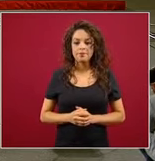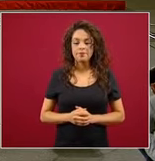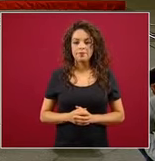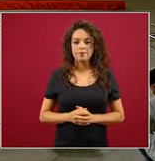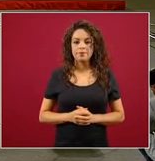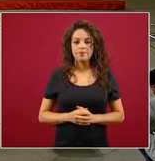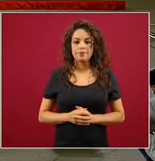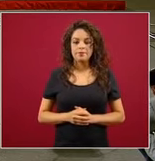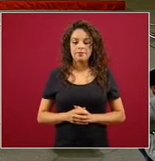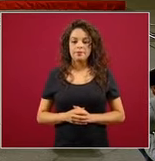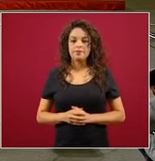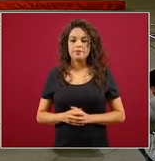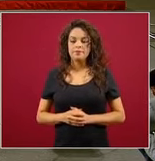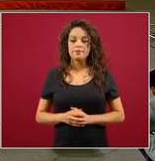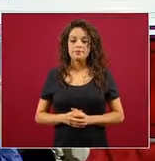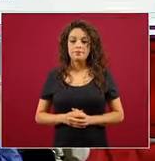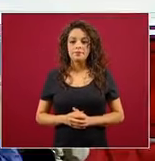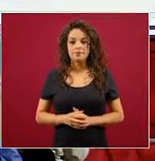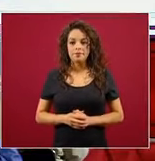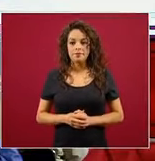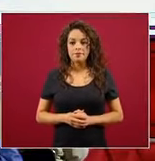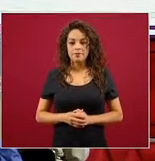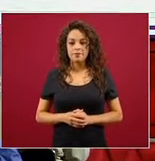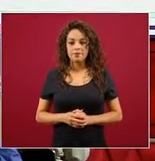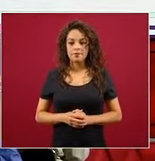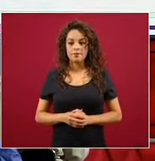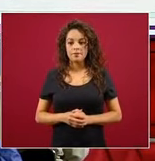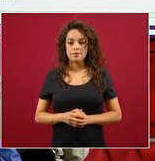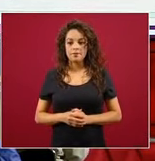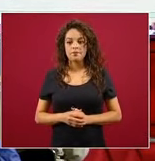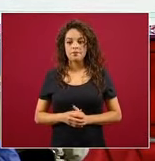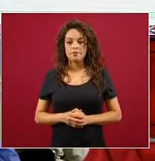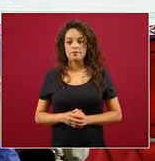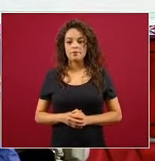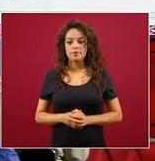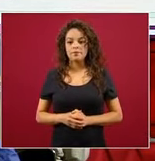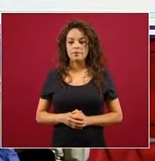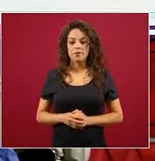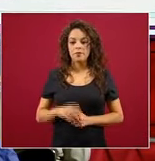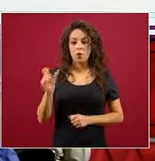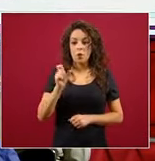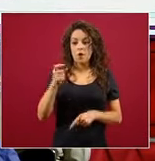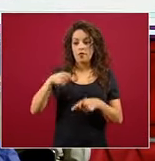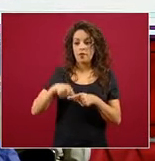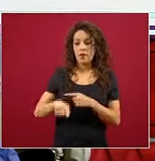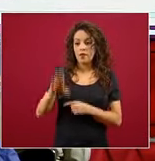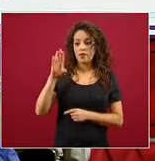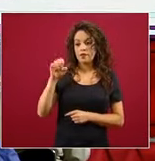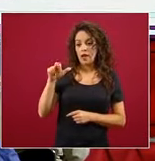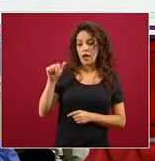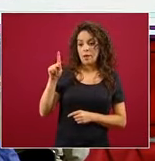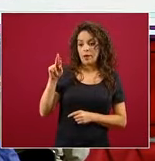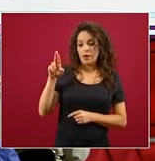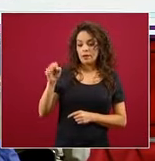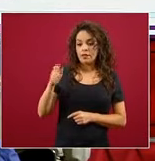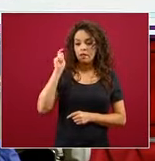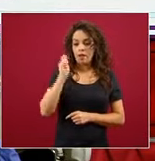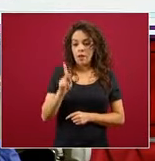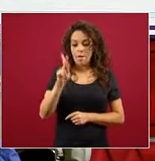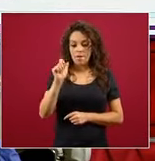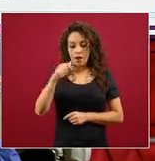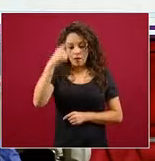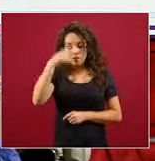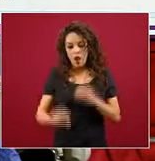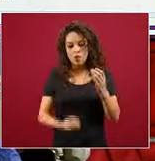gracias. Y fue así como nosotros, desde que iniciamos en Senaprece, en la planeación de los nuevos programas, en